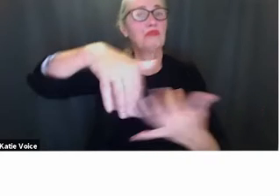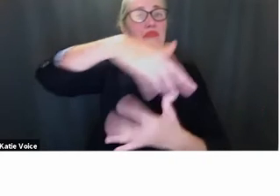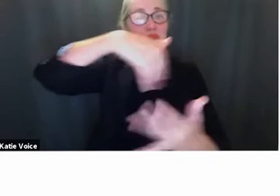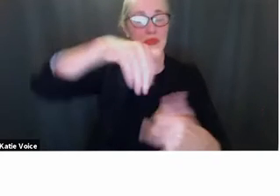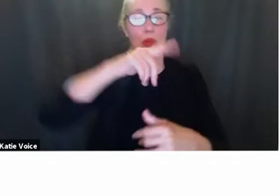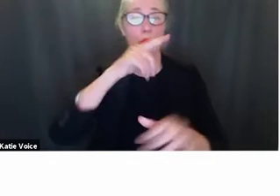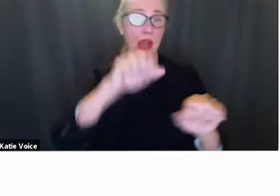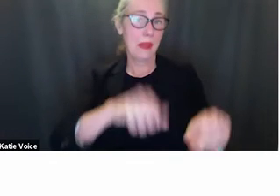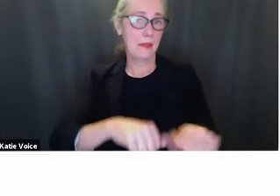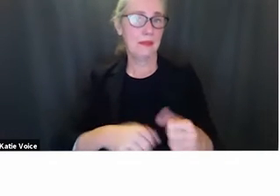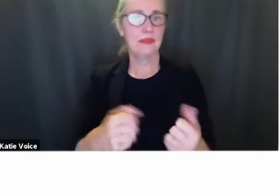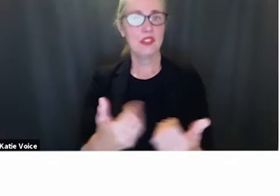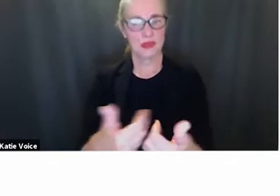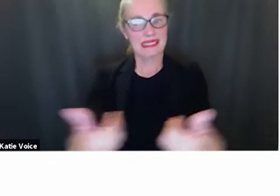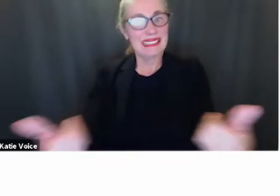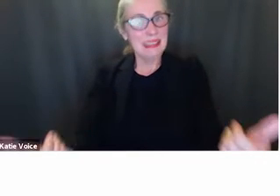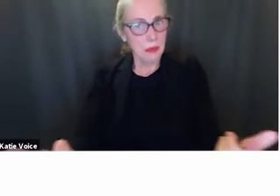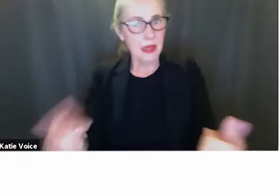Próxima diapositiva.